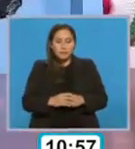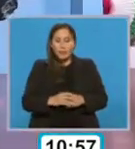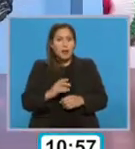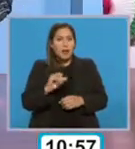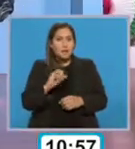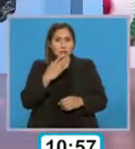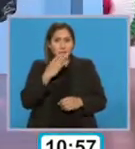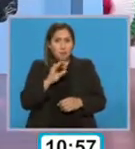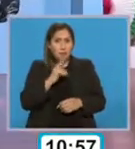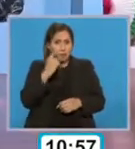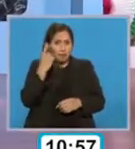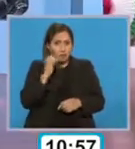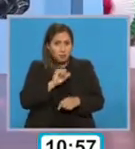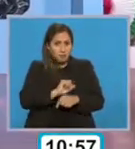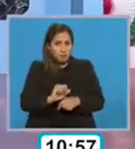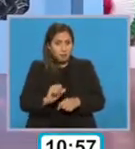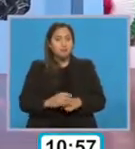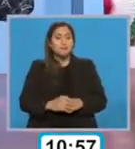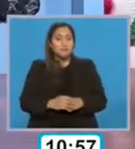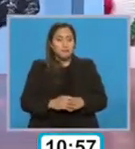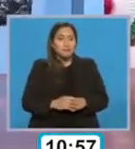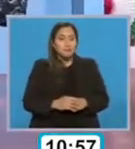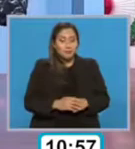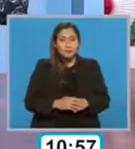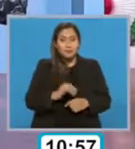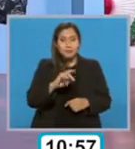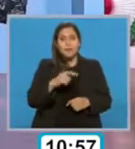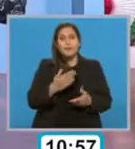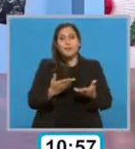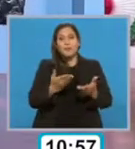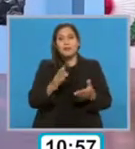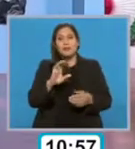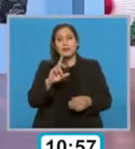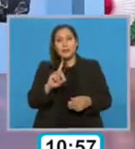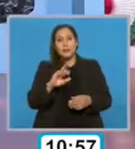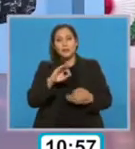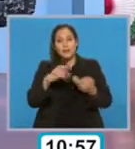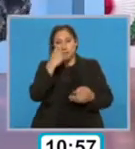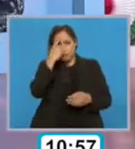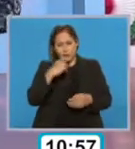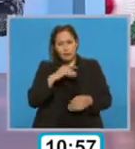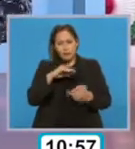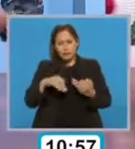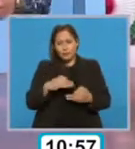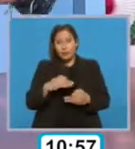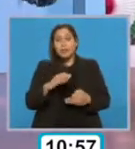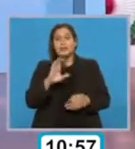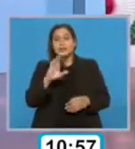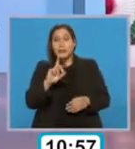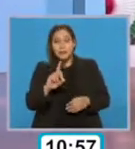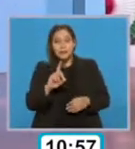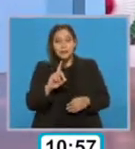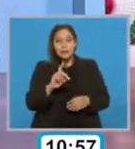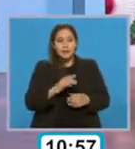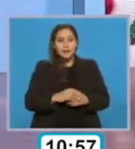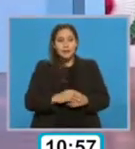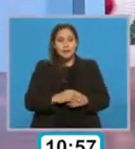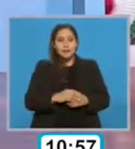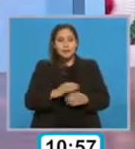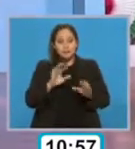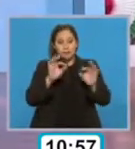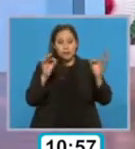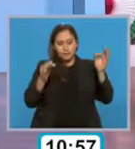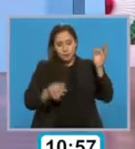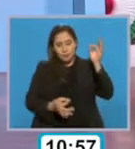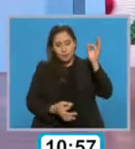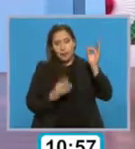de fácil. Exactamente. Vieron súper obviamente bien. la propuesta, el disco, todo. La Y yo imagen, le dije, todo. tú espera el disco que va a ser la canción que voy a hacer. Ajá. Y